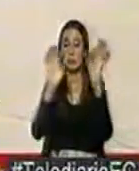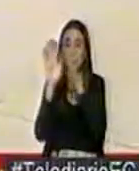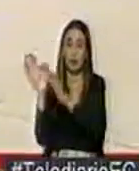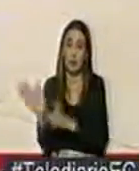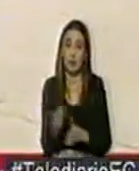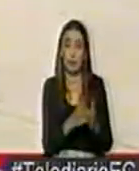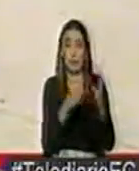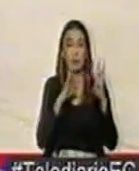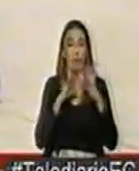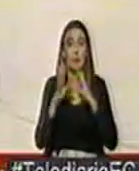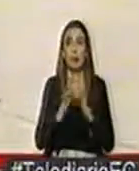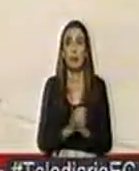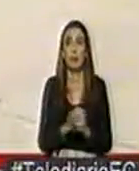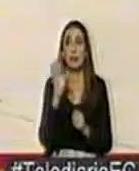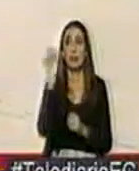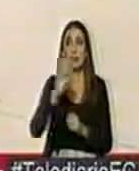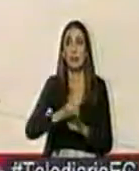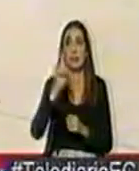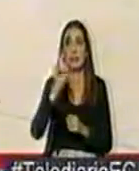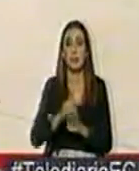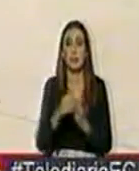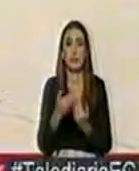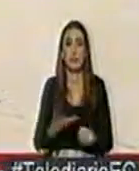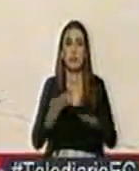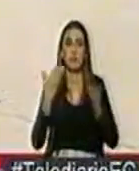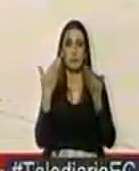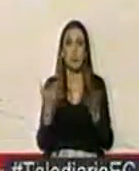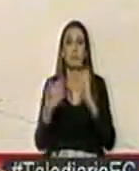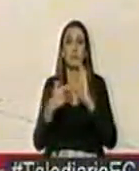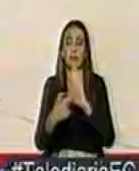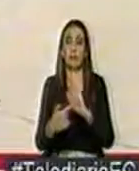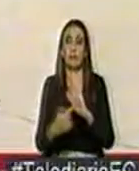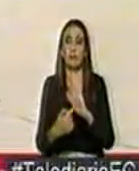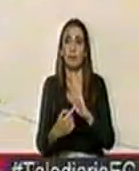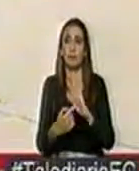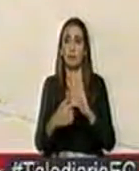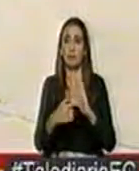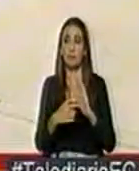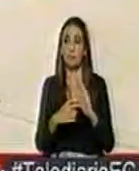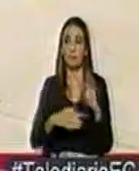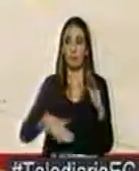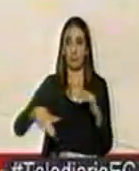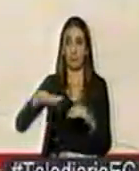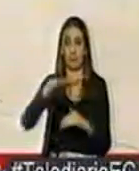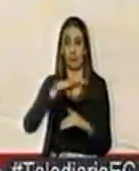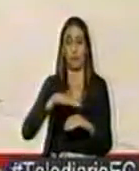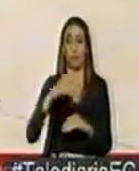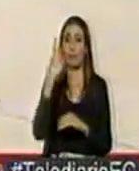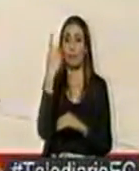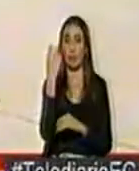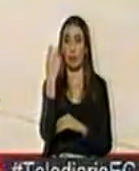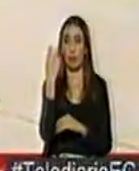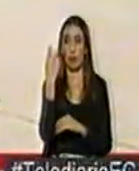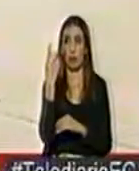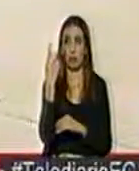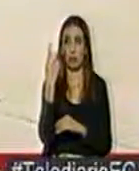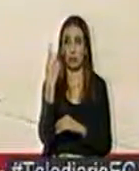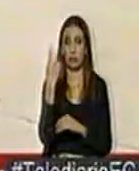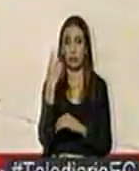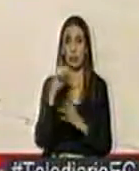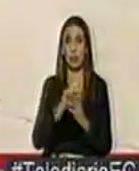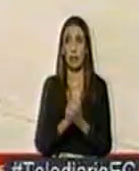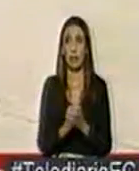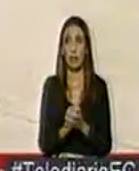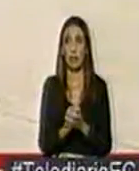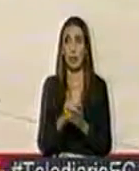evento. Es necesario también recordar que ya se encuentran aquí en el Distrito de Educación 11D13 de la ciudad de